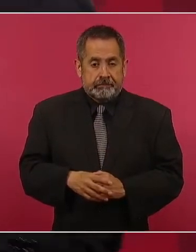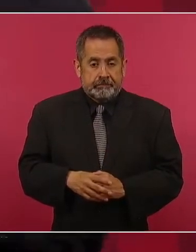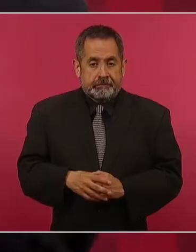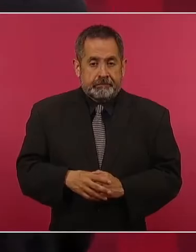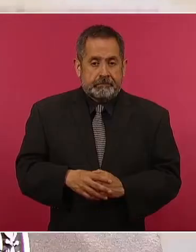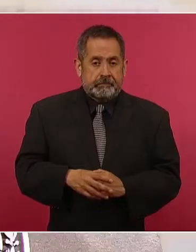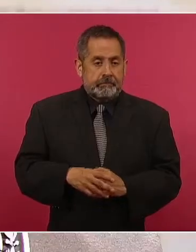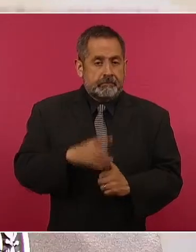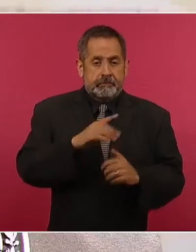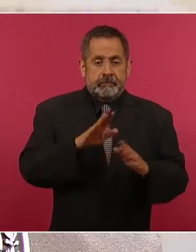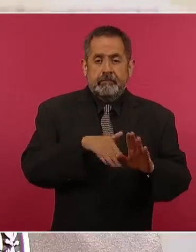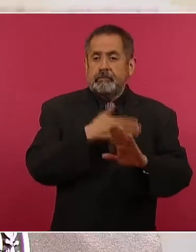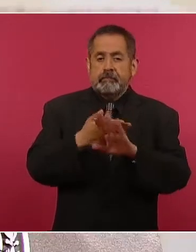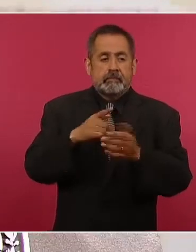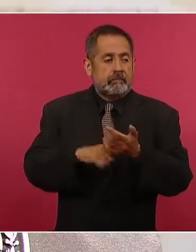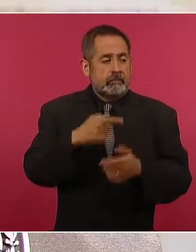el golpe de estado de Huerta,